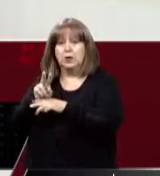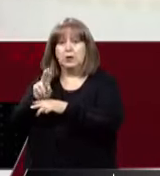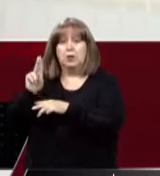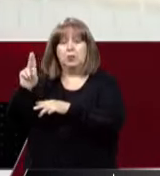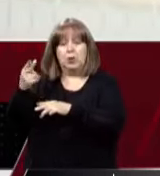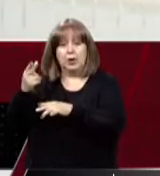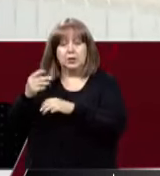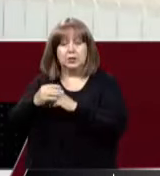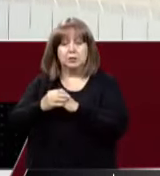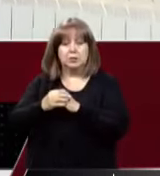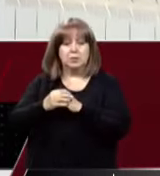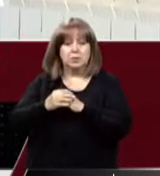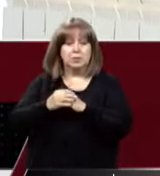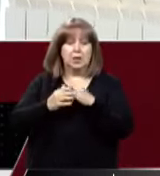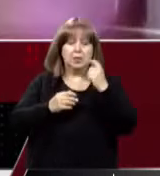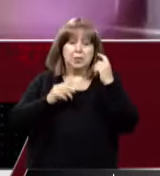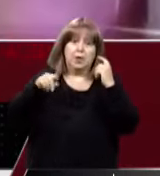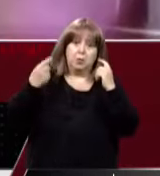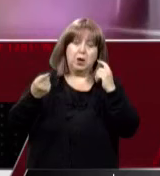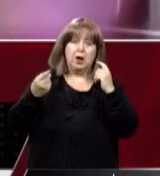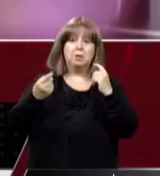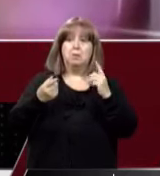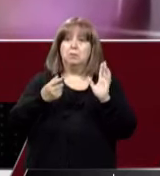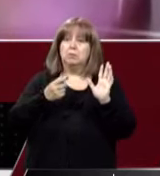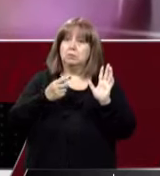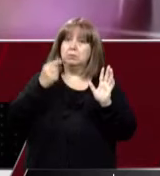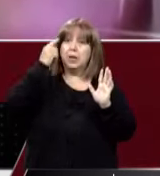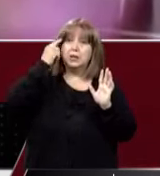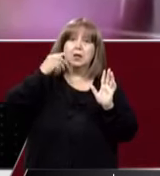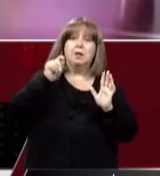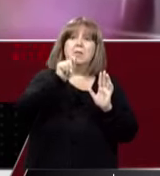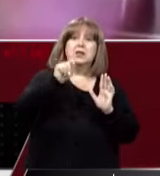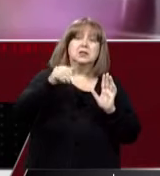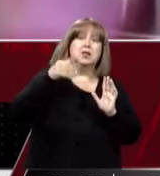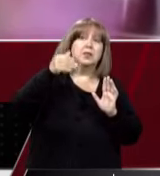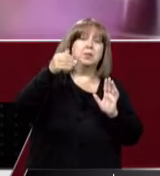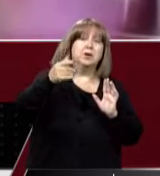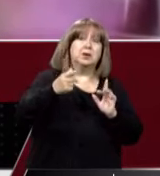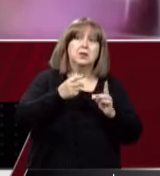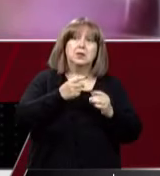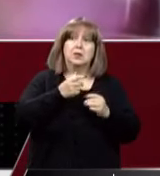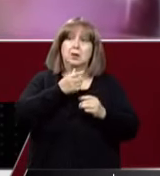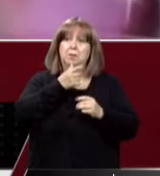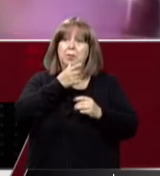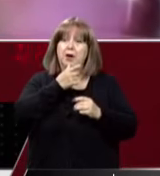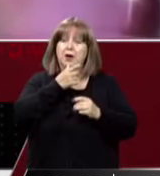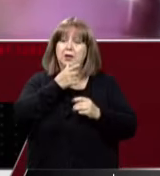se me vino a la cabeza que ella le había hecho algo a mi hijo. ¿Por qué dudabas? Porque era un niño muy